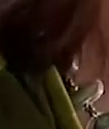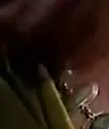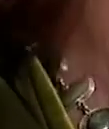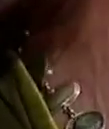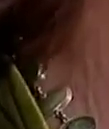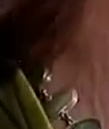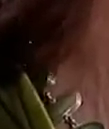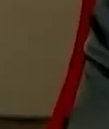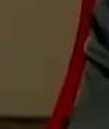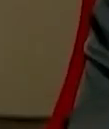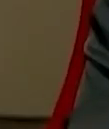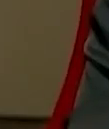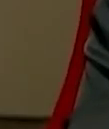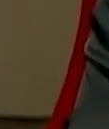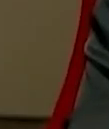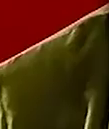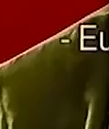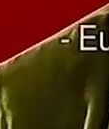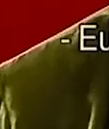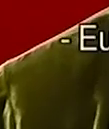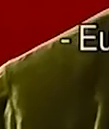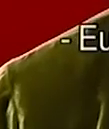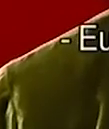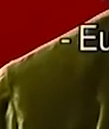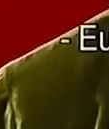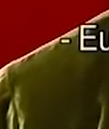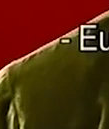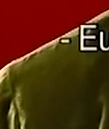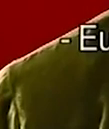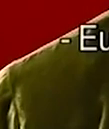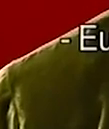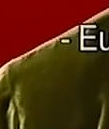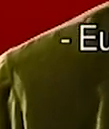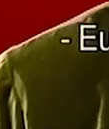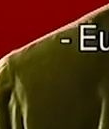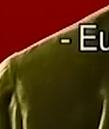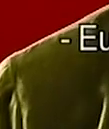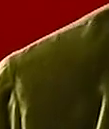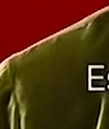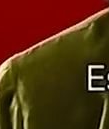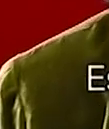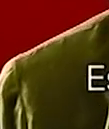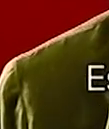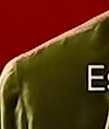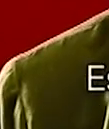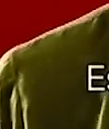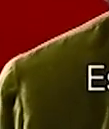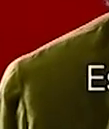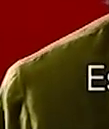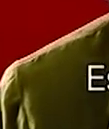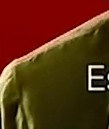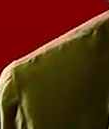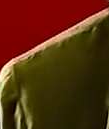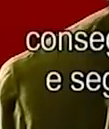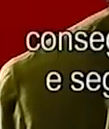prometo que hay luz, me dijo mi madre. ¿Y qué luz es esa? Y yo seguí caminando y había luz. ¿Y qué luz es esa? Esa luz es ver la